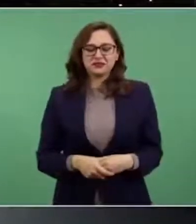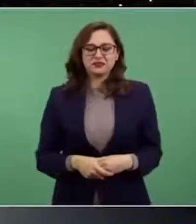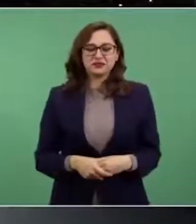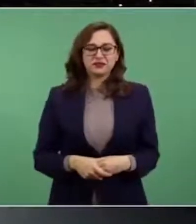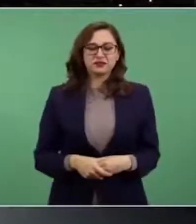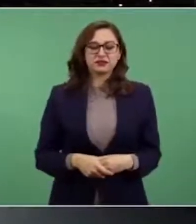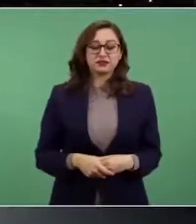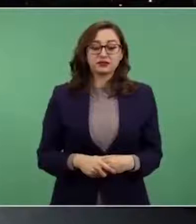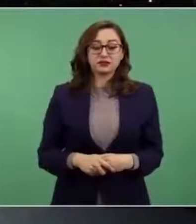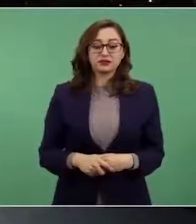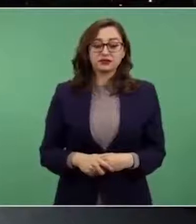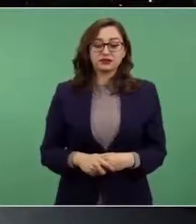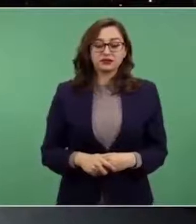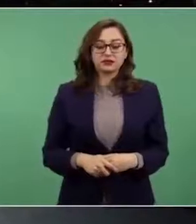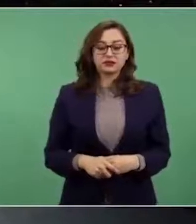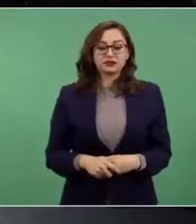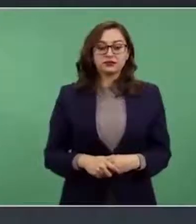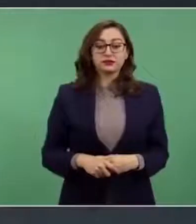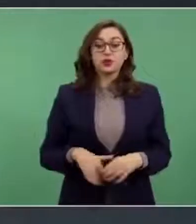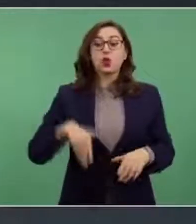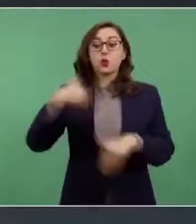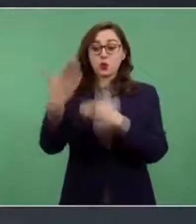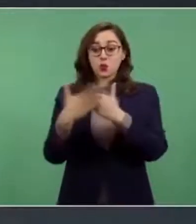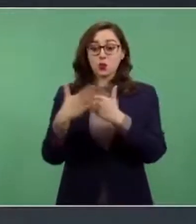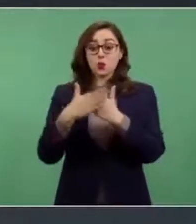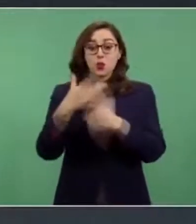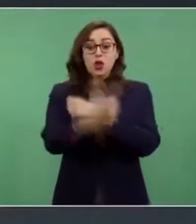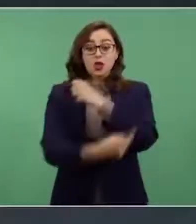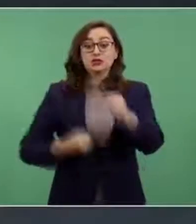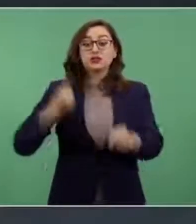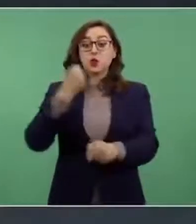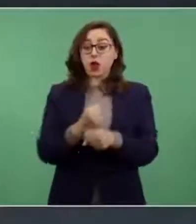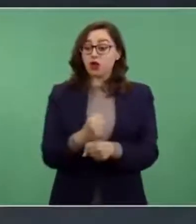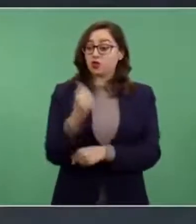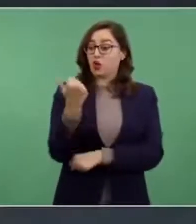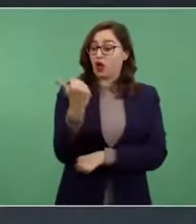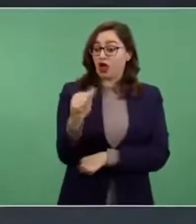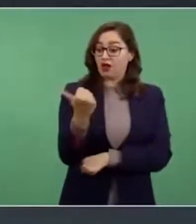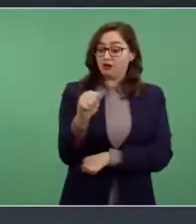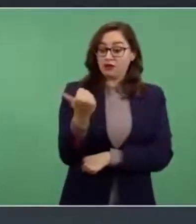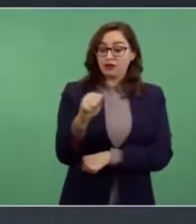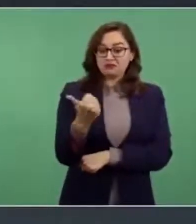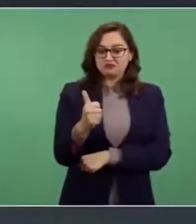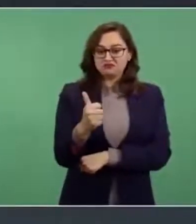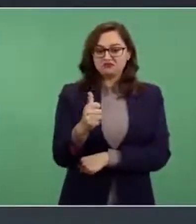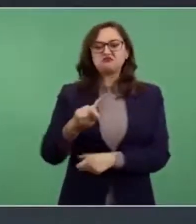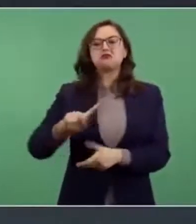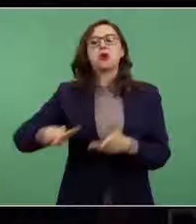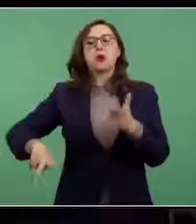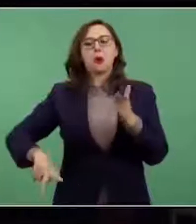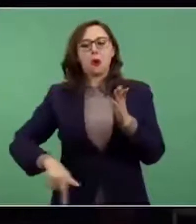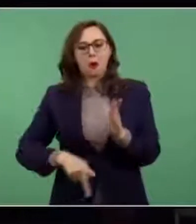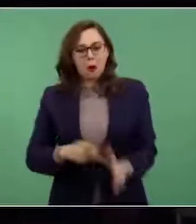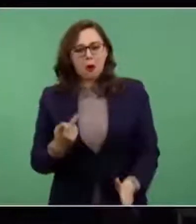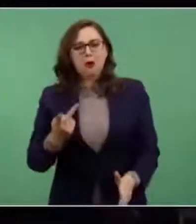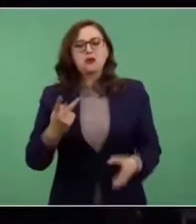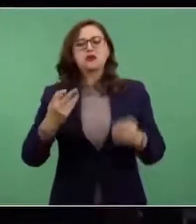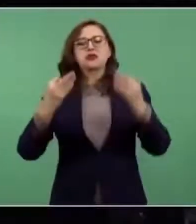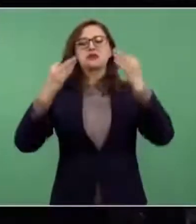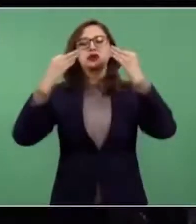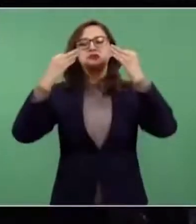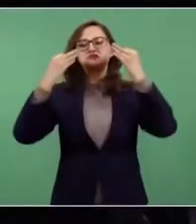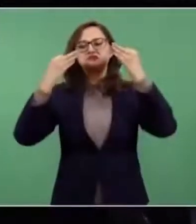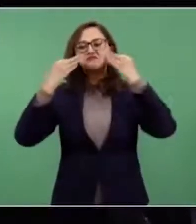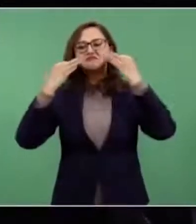En abril del año próximo vamos a probar de nuevo qué tanto